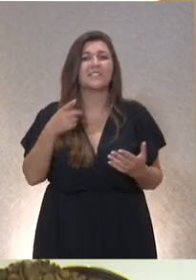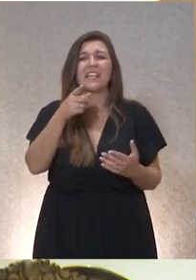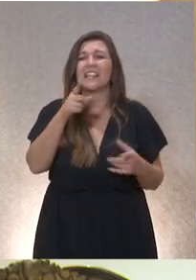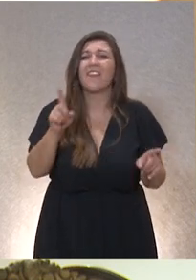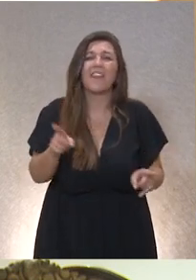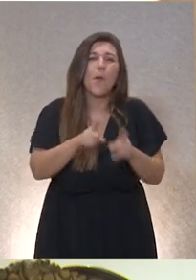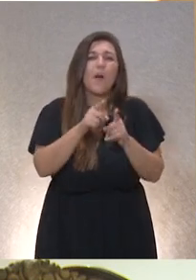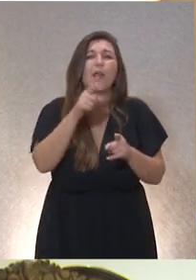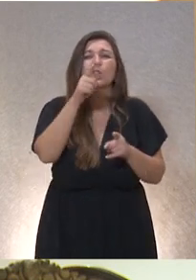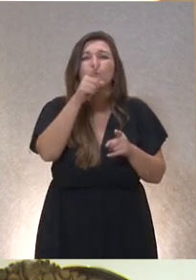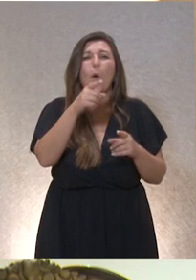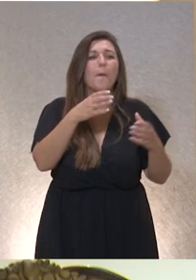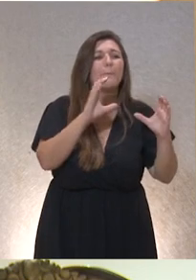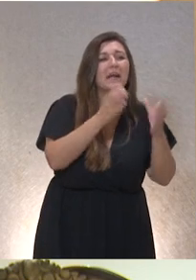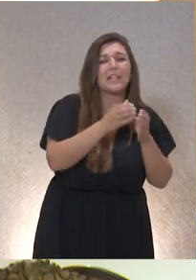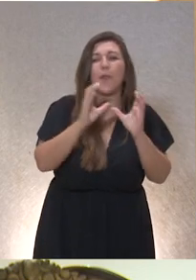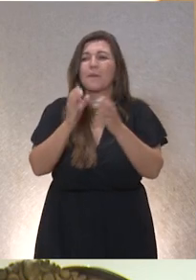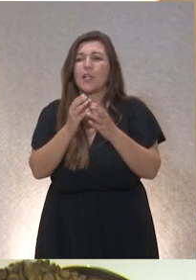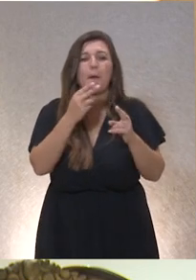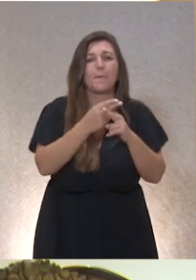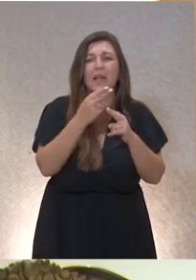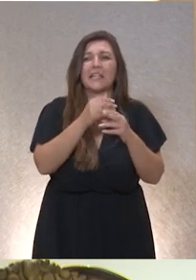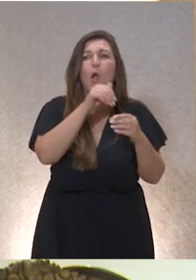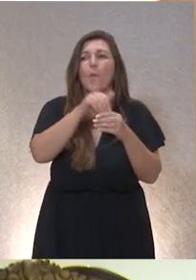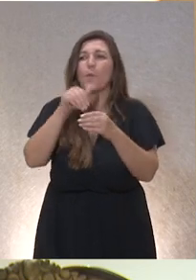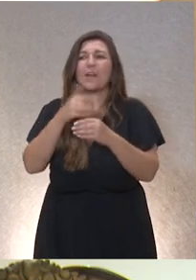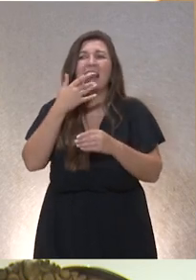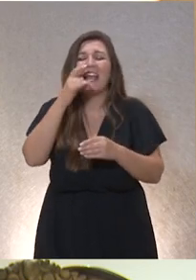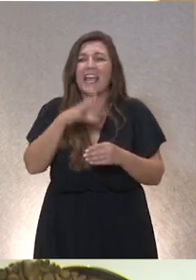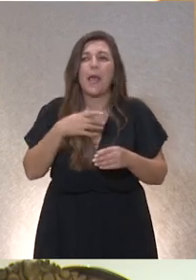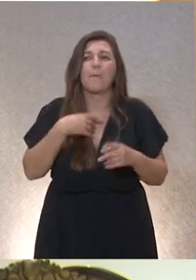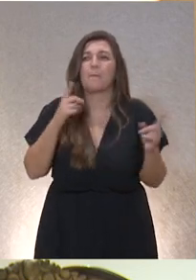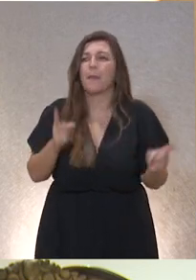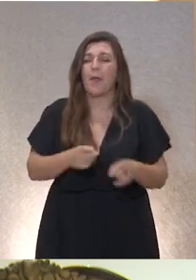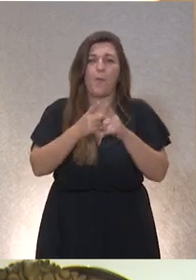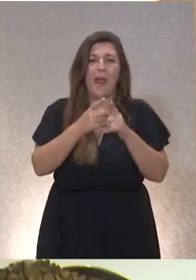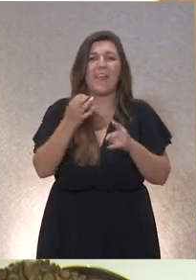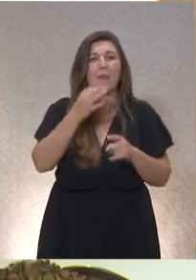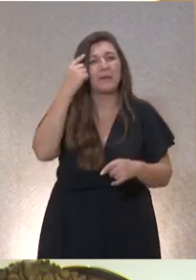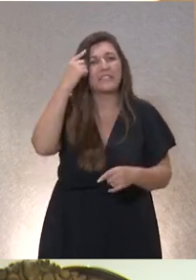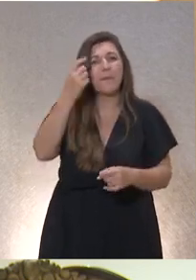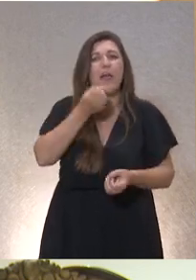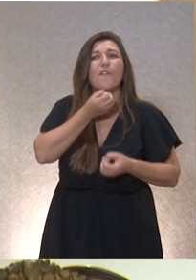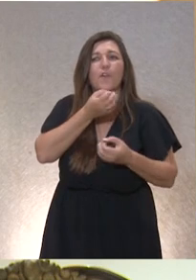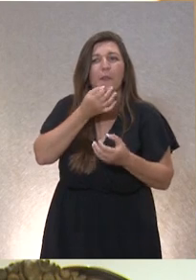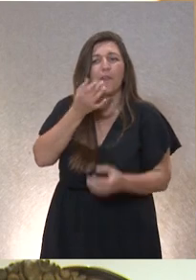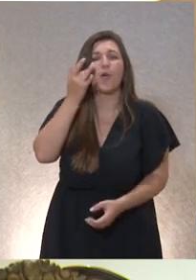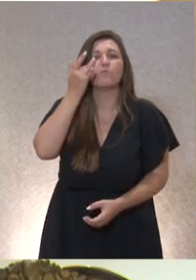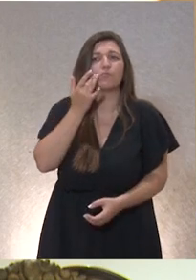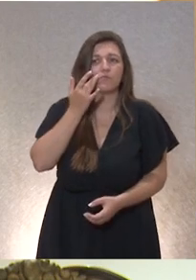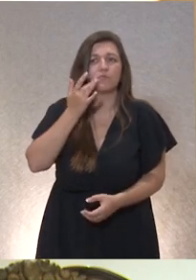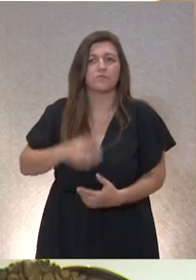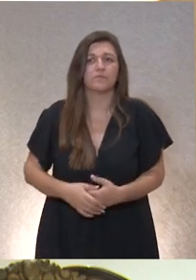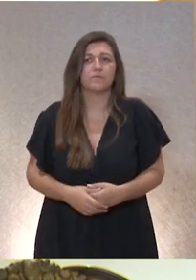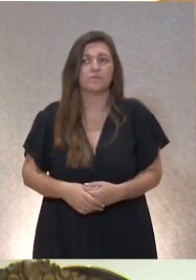El Informador debe interesarle su fiabilidad uno de los sectores que han resistido mejor la crisis es la prensa